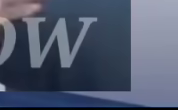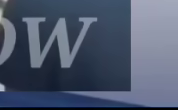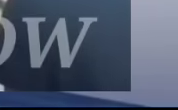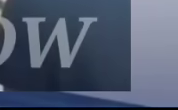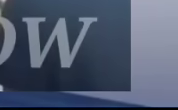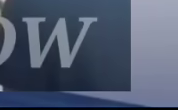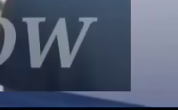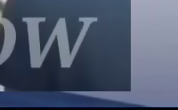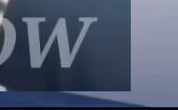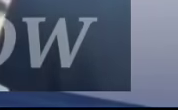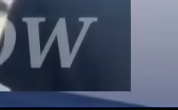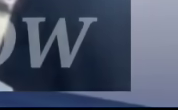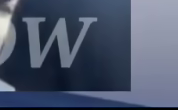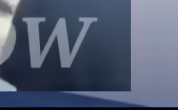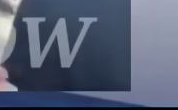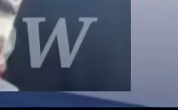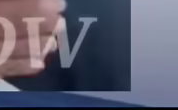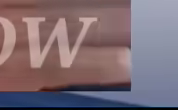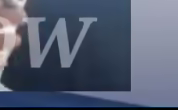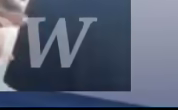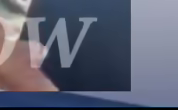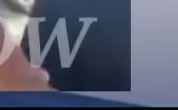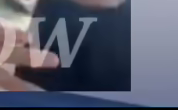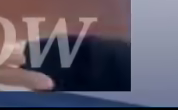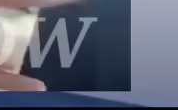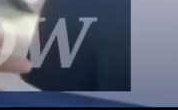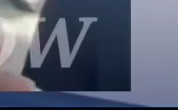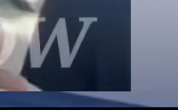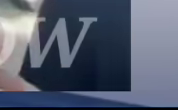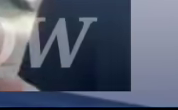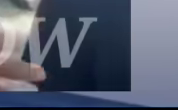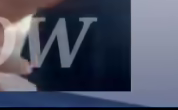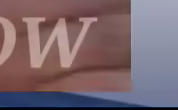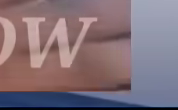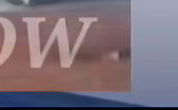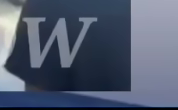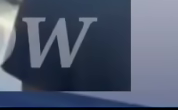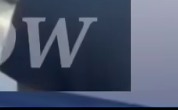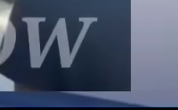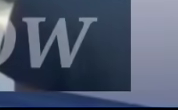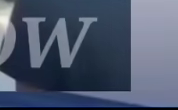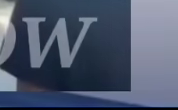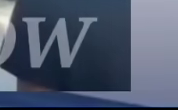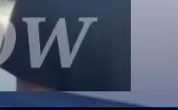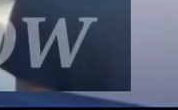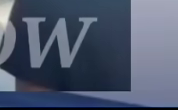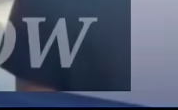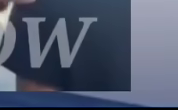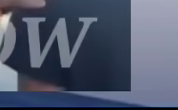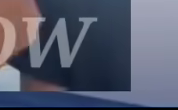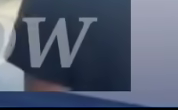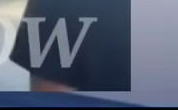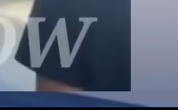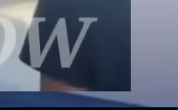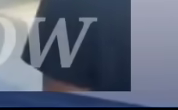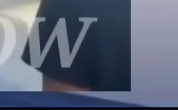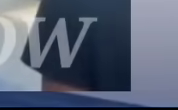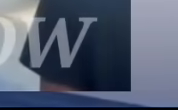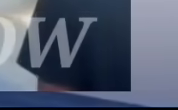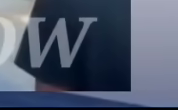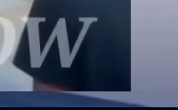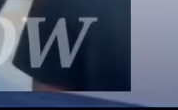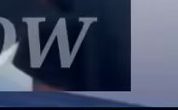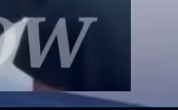mucha cosas. Si ellos salían del sitio de allá y lo persiguieron, los que estaban allá, con la cámara que está aquí, uno